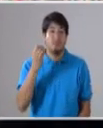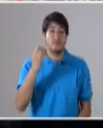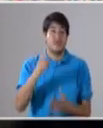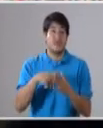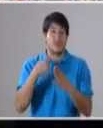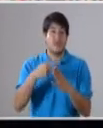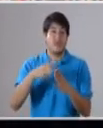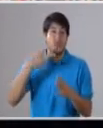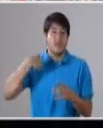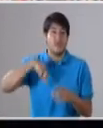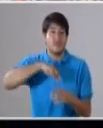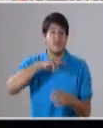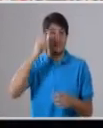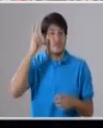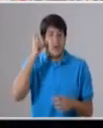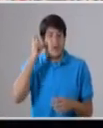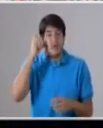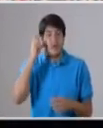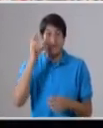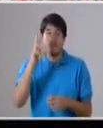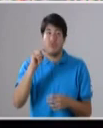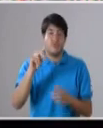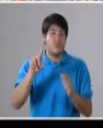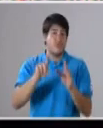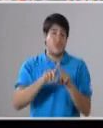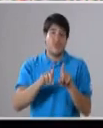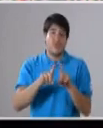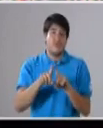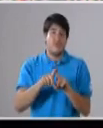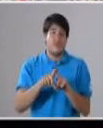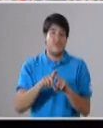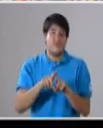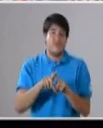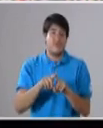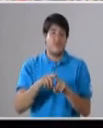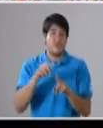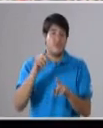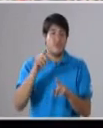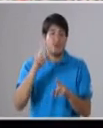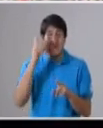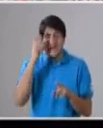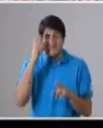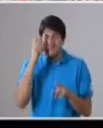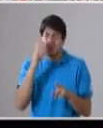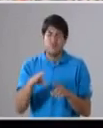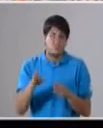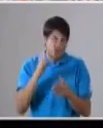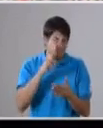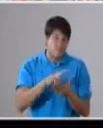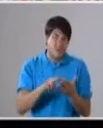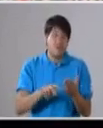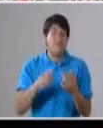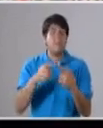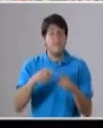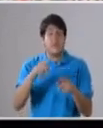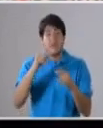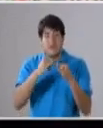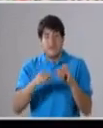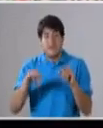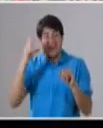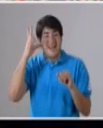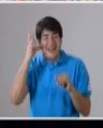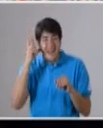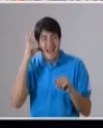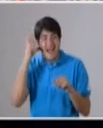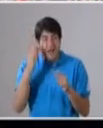nosotros escuchamos, no es lo mismo venir y ponernos a oír lo que la Biblia dice, a que la escuchemos